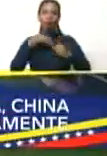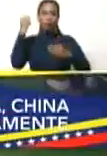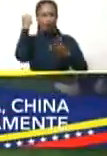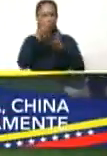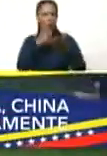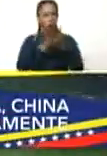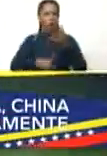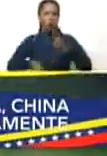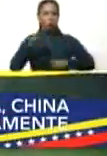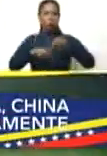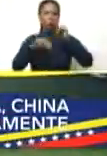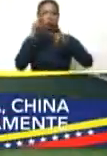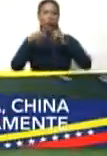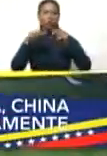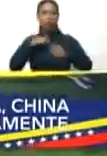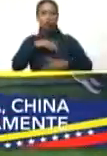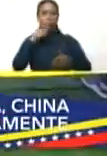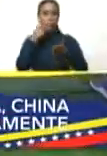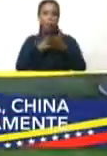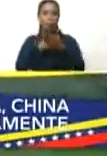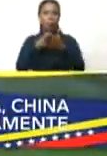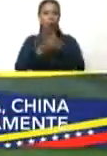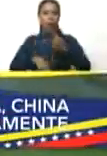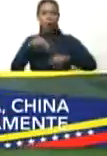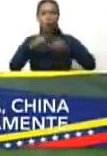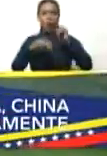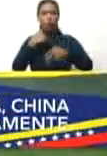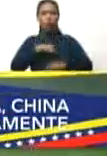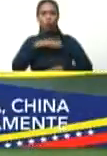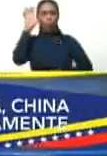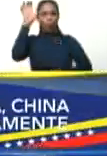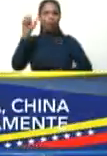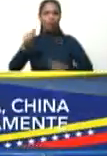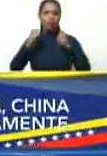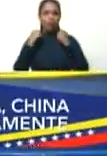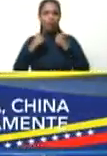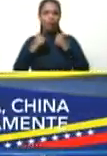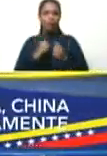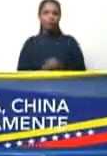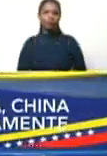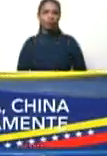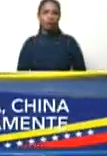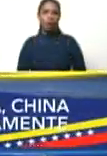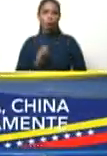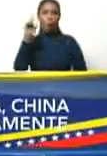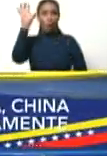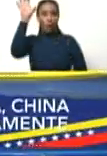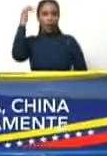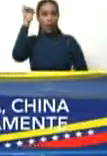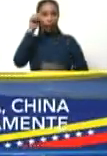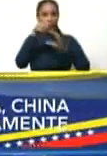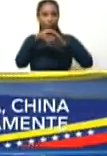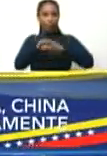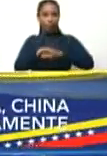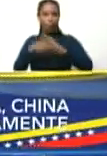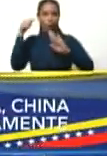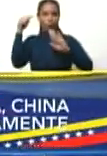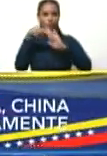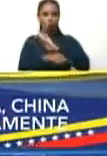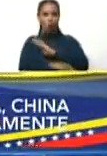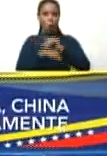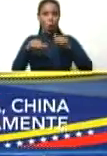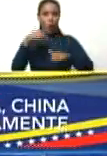en construir, empeñados estamos en construir nuestro país potencia. Un país que tiene raíces profundas.